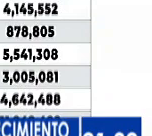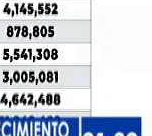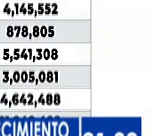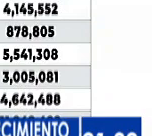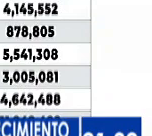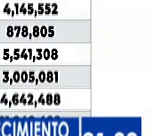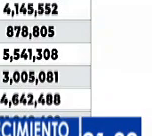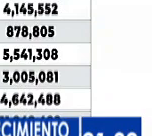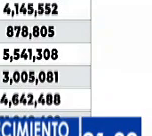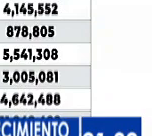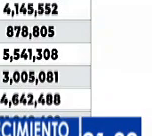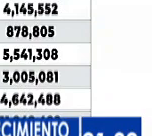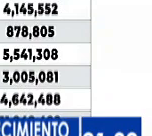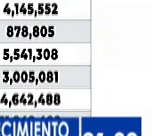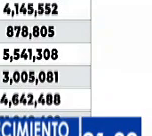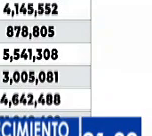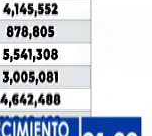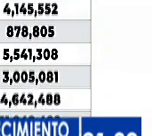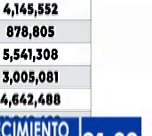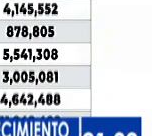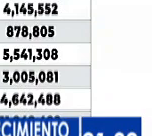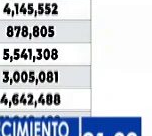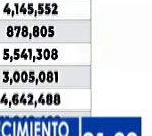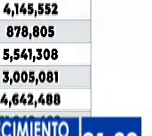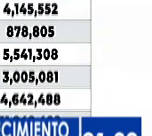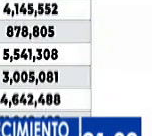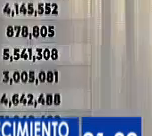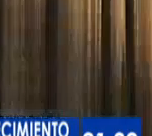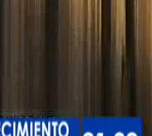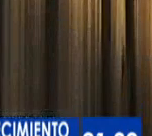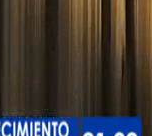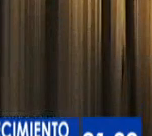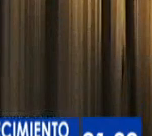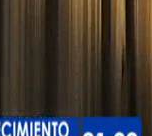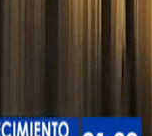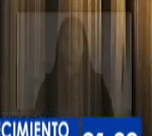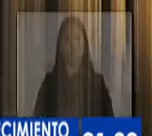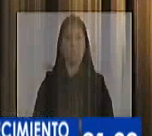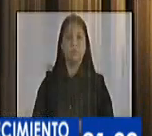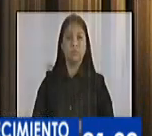los 4 millones y medio de guantes.